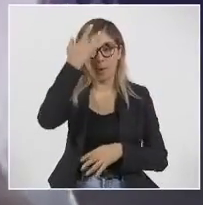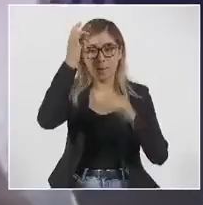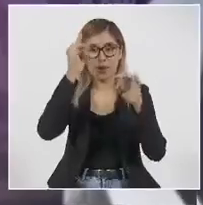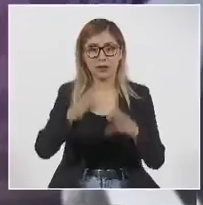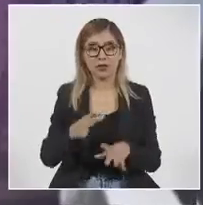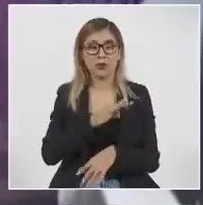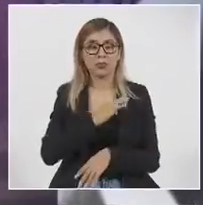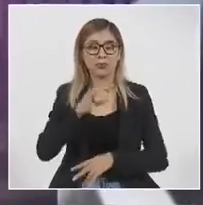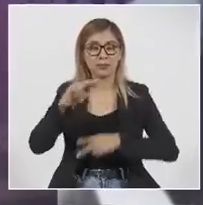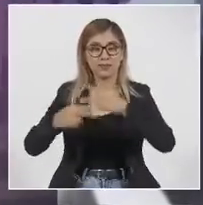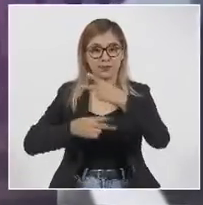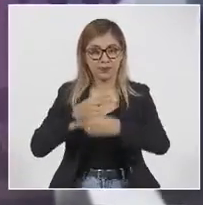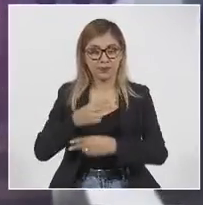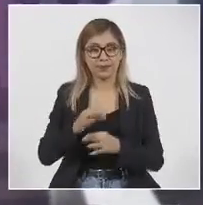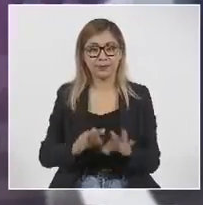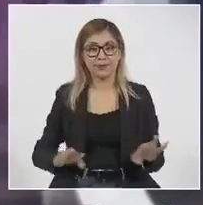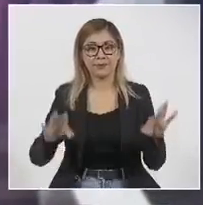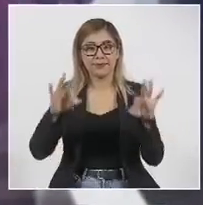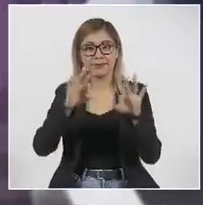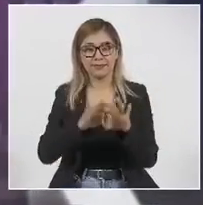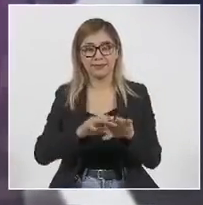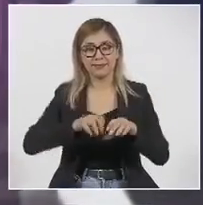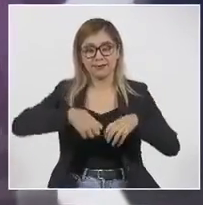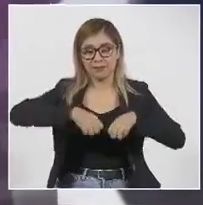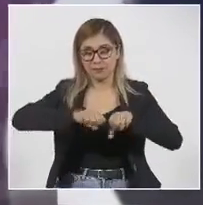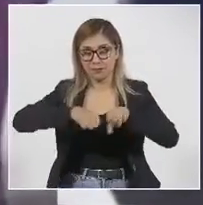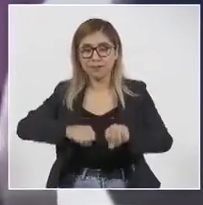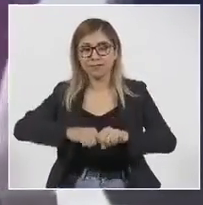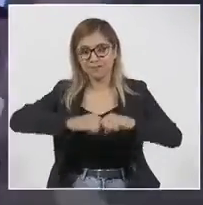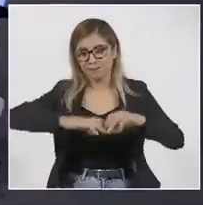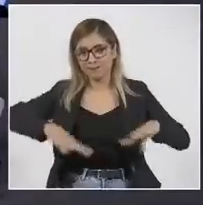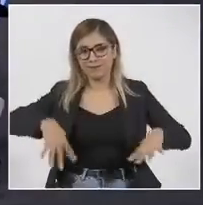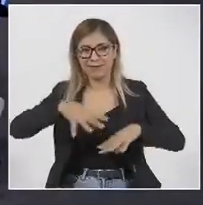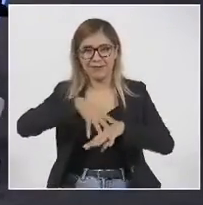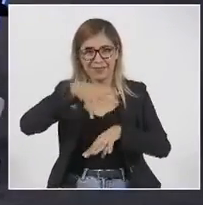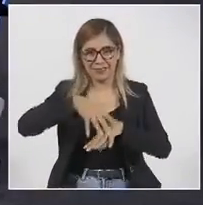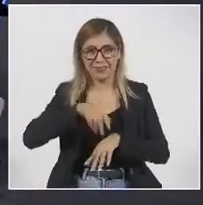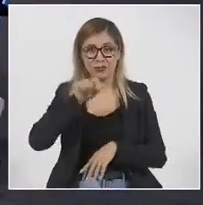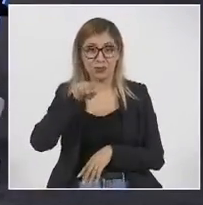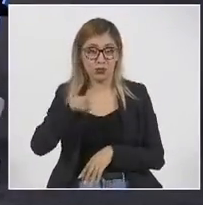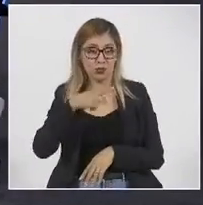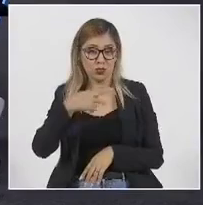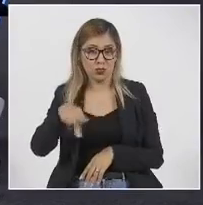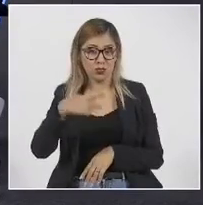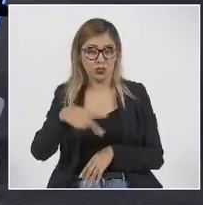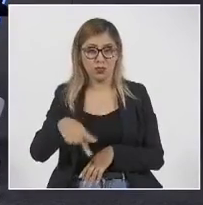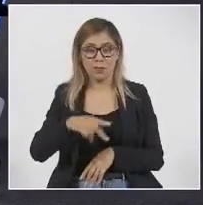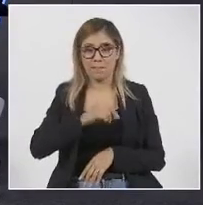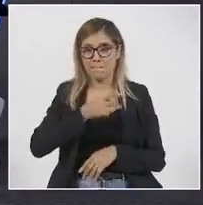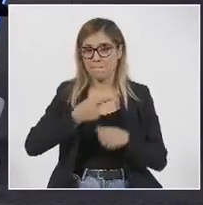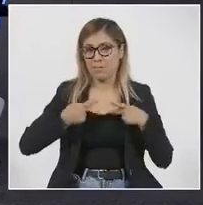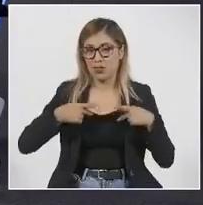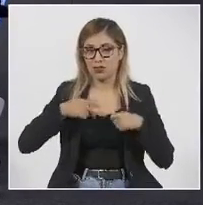que pueda acudir. Importante llevarse su tapete marcado con su nombre para que pueda realizar ahí los